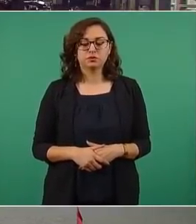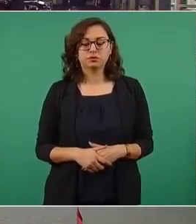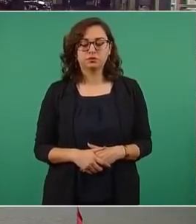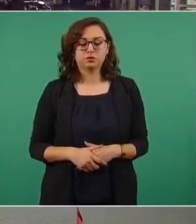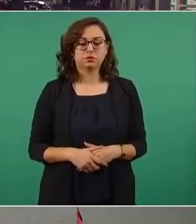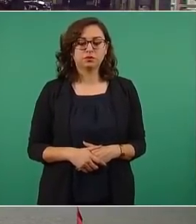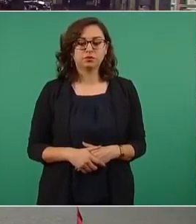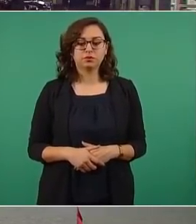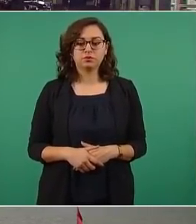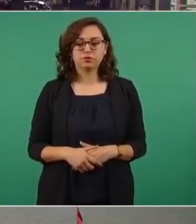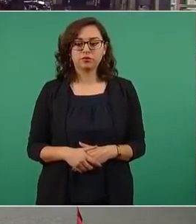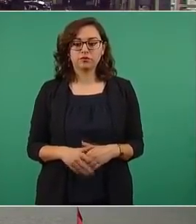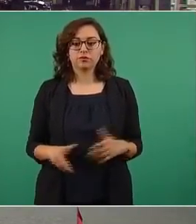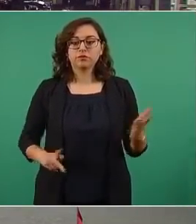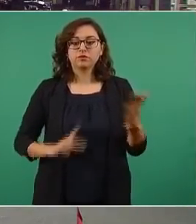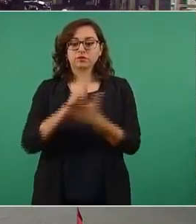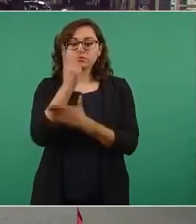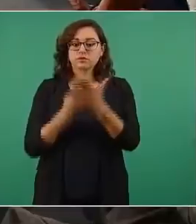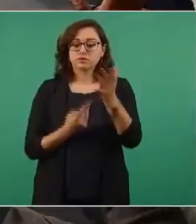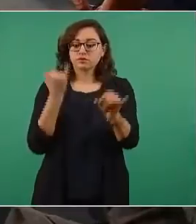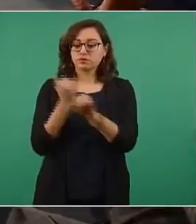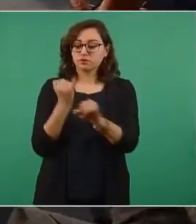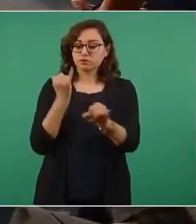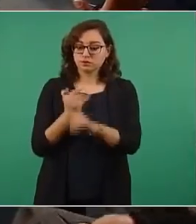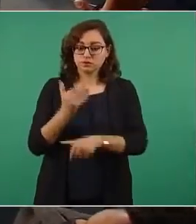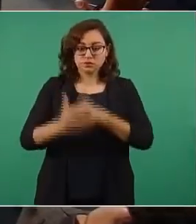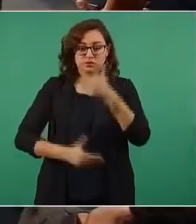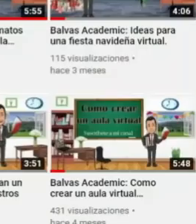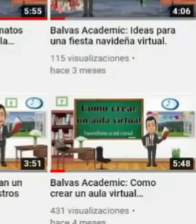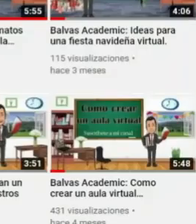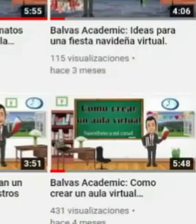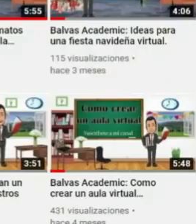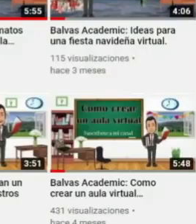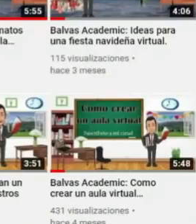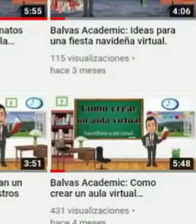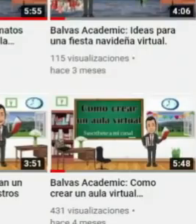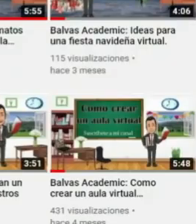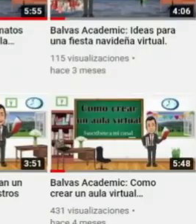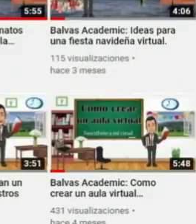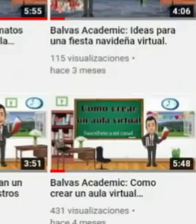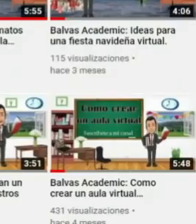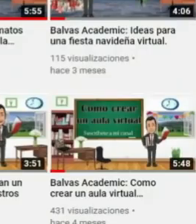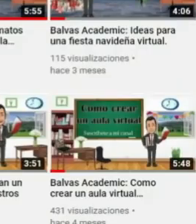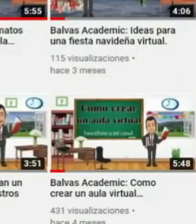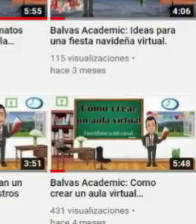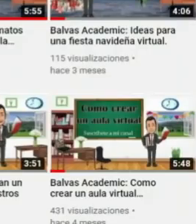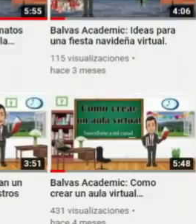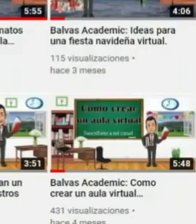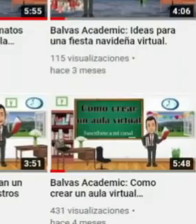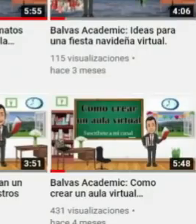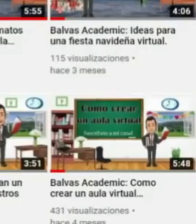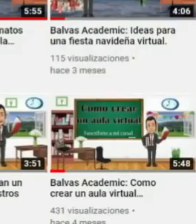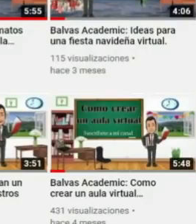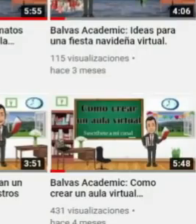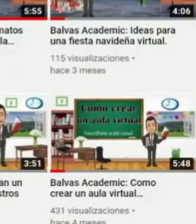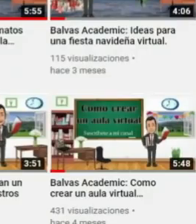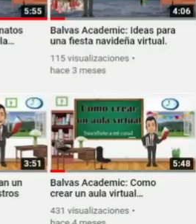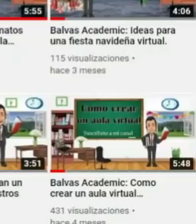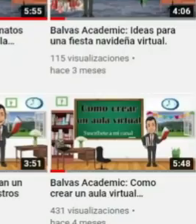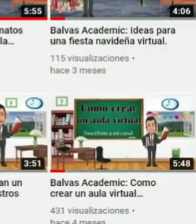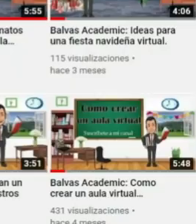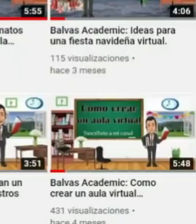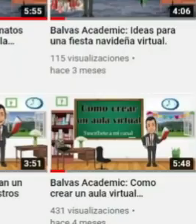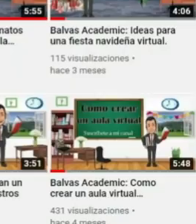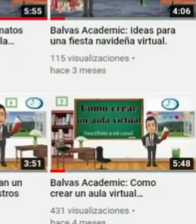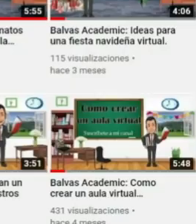avances del programa de internet? Ya aprovechando el… No olvides suscribirte a mi canal. Y sígueme en